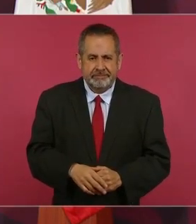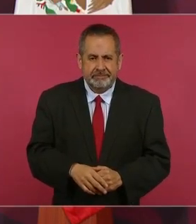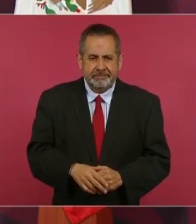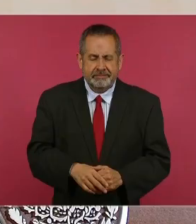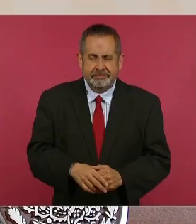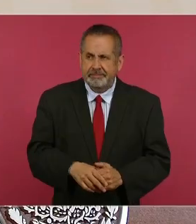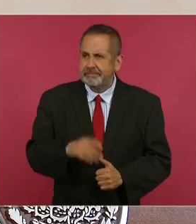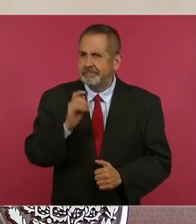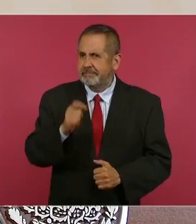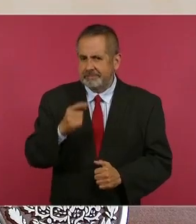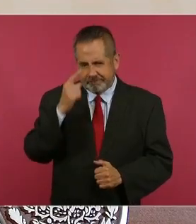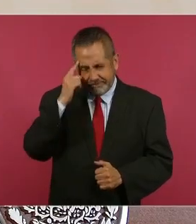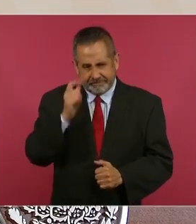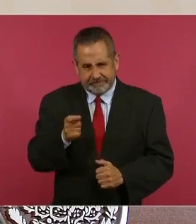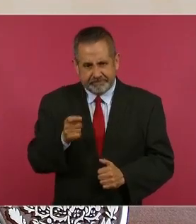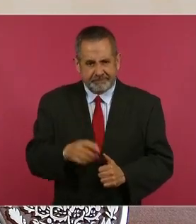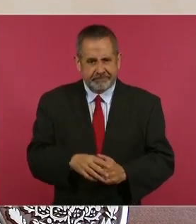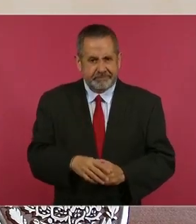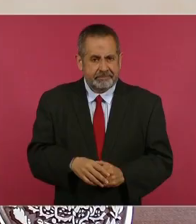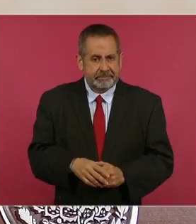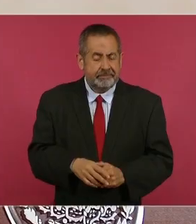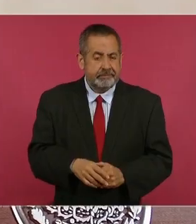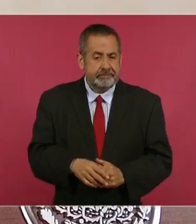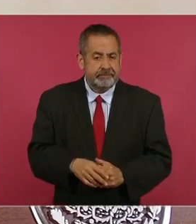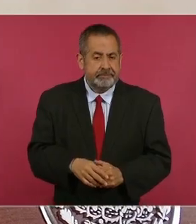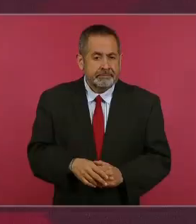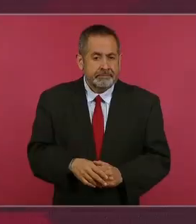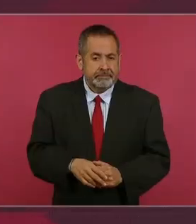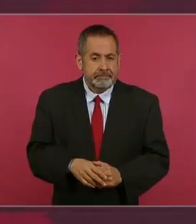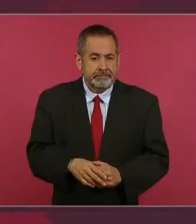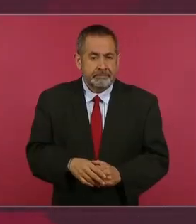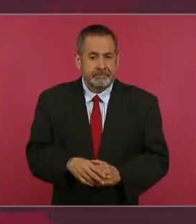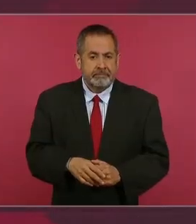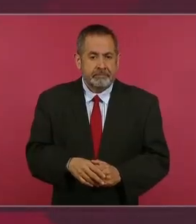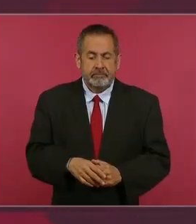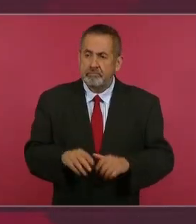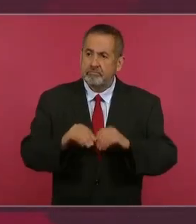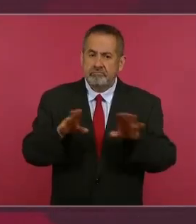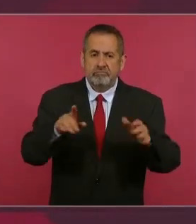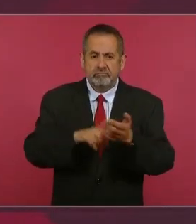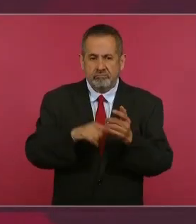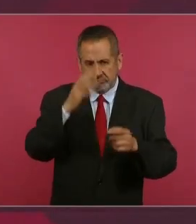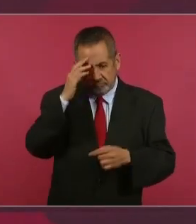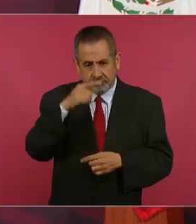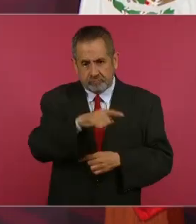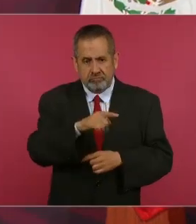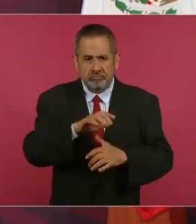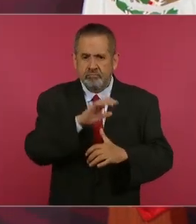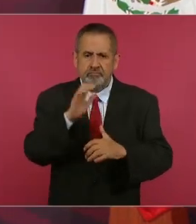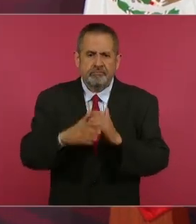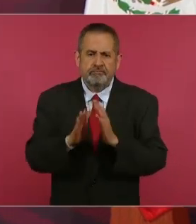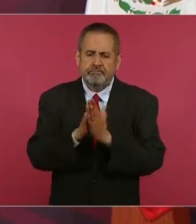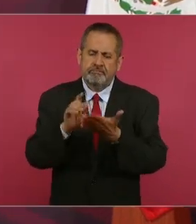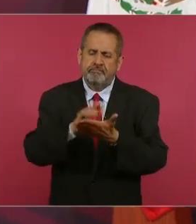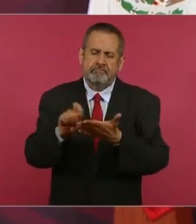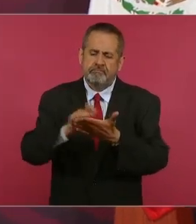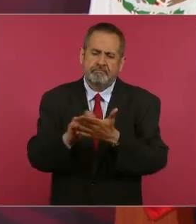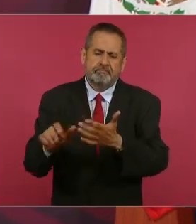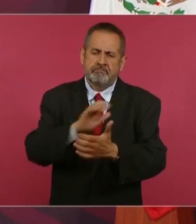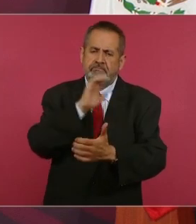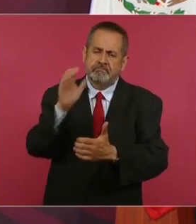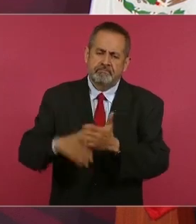por cierto, ya dio a conocer que se retira de la literatura.